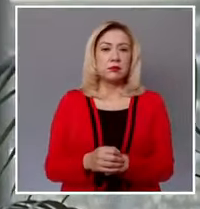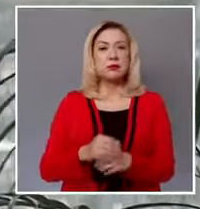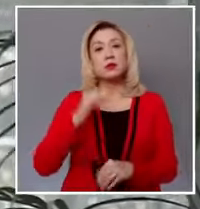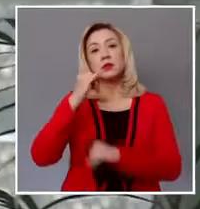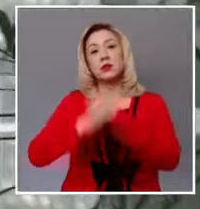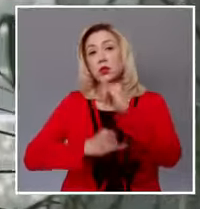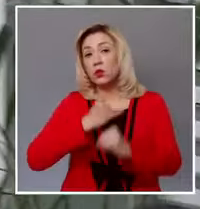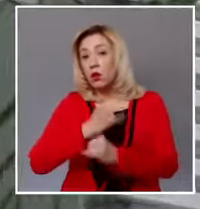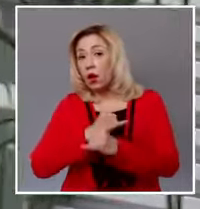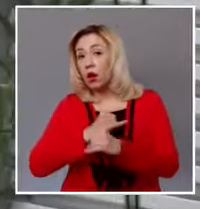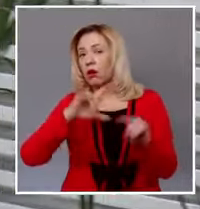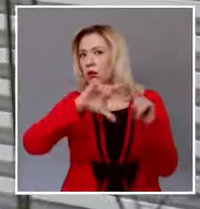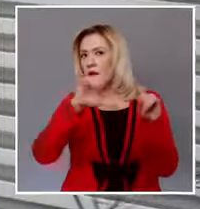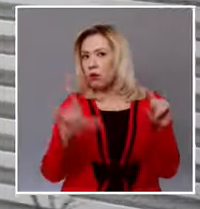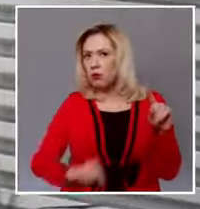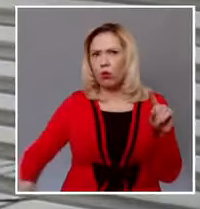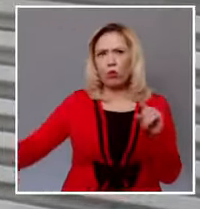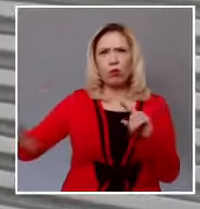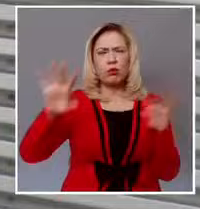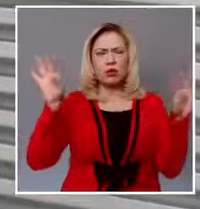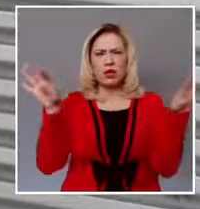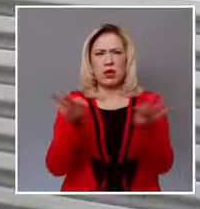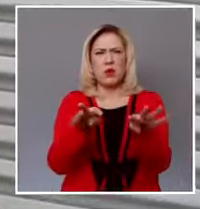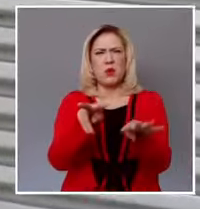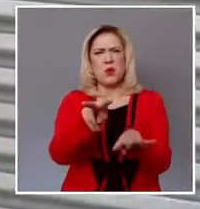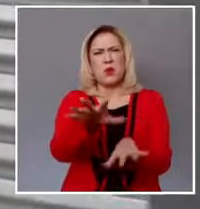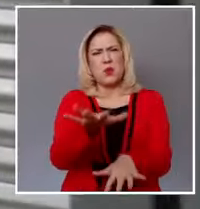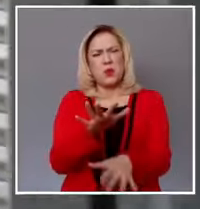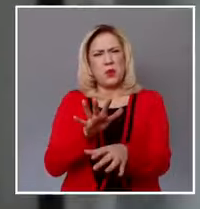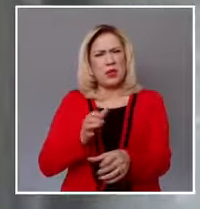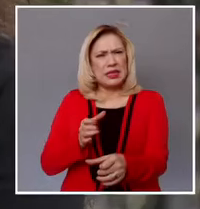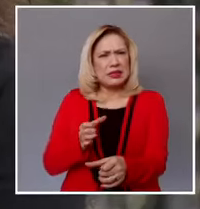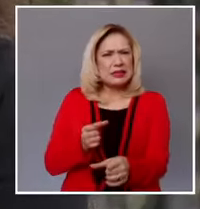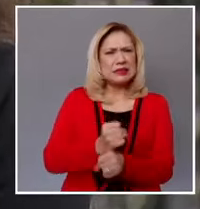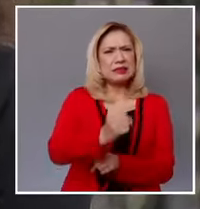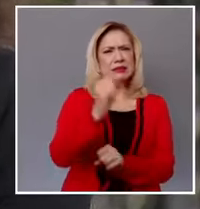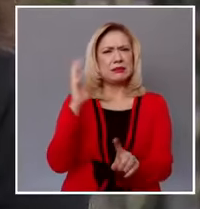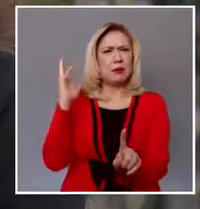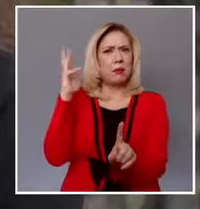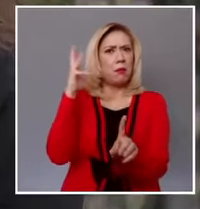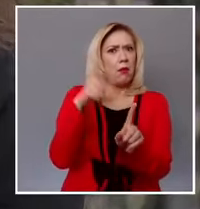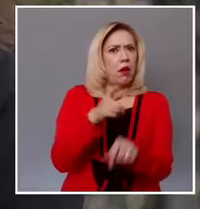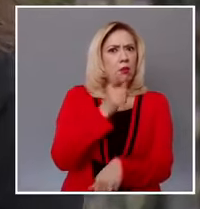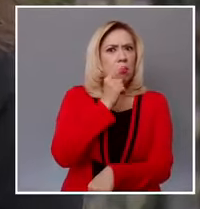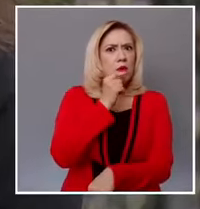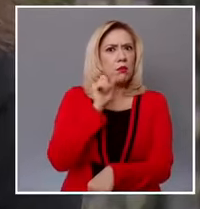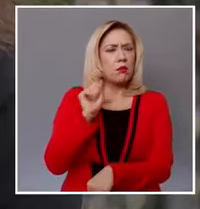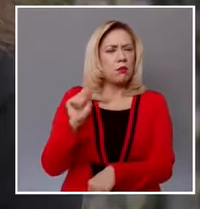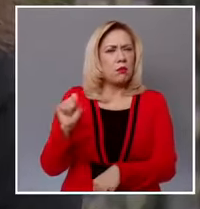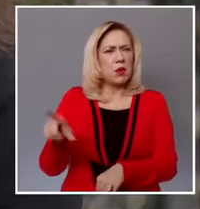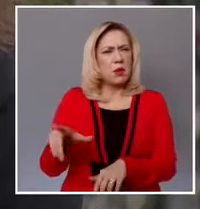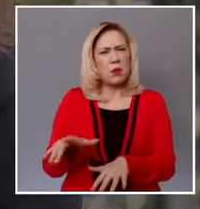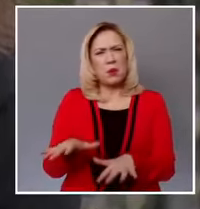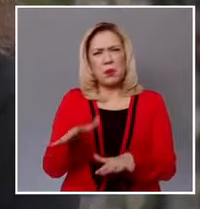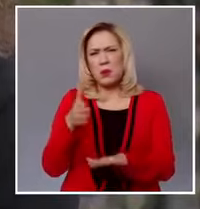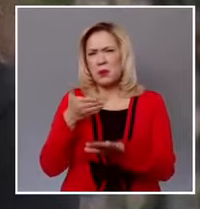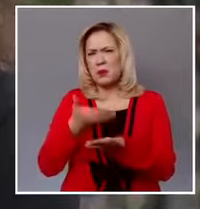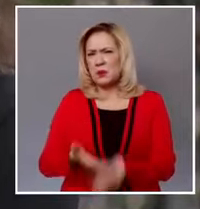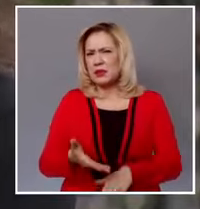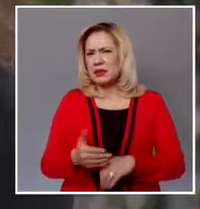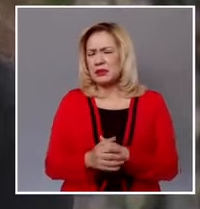internacionales documentaron la tortura física y sexual que sufrió Verónica. Ha sido un proceso,